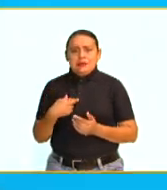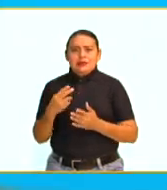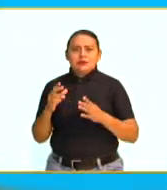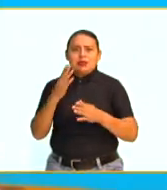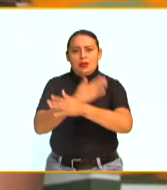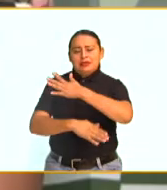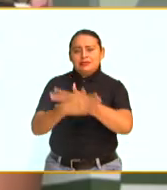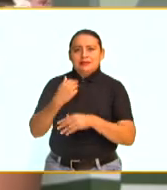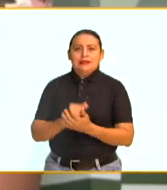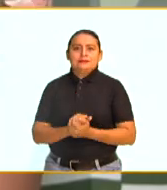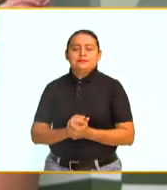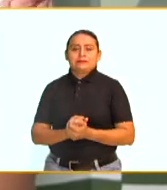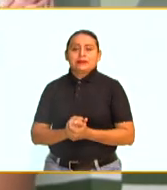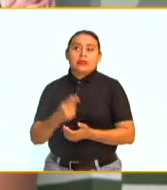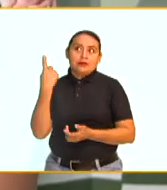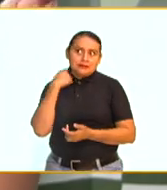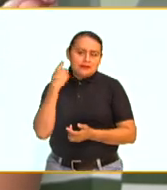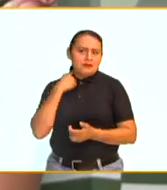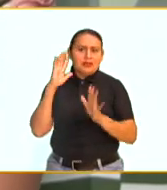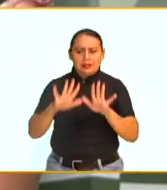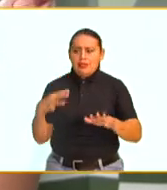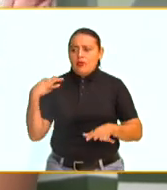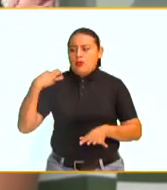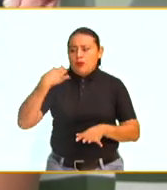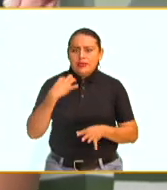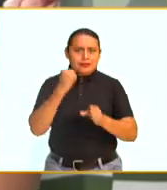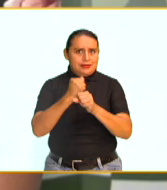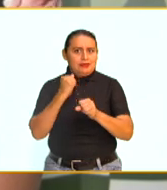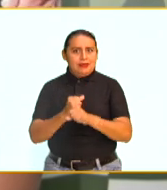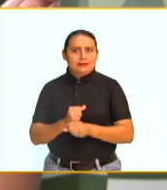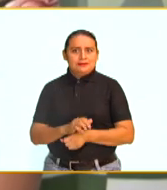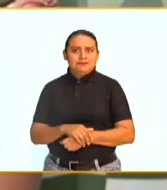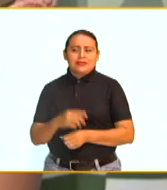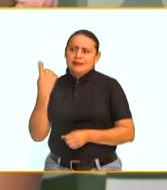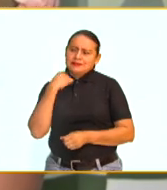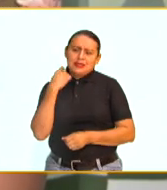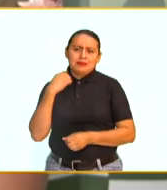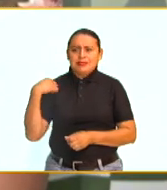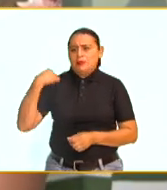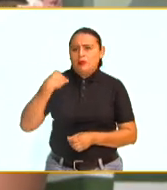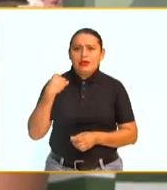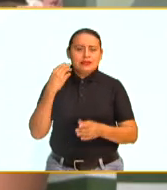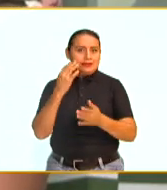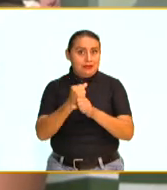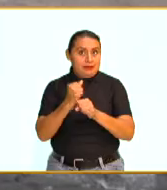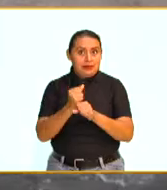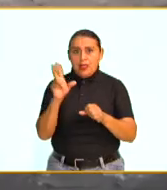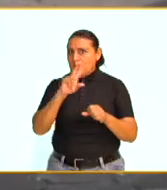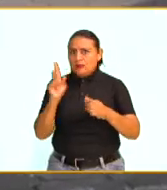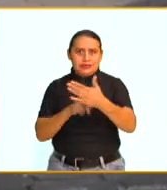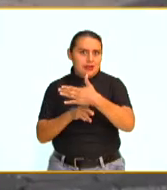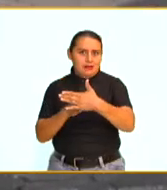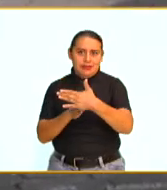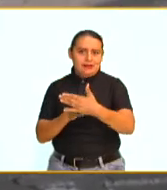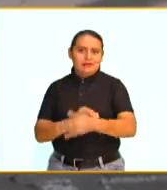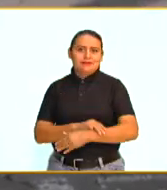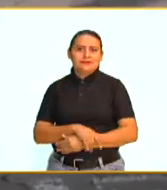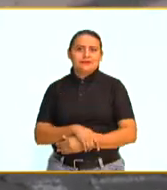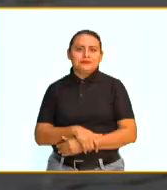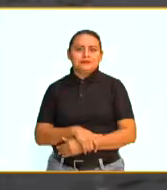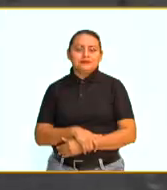discapacidad. Ella siempre está dispuesta a trabajar, siempre está dispuesta a trabajar y no se limita.